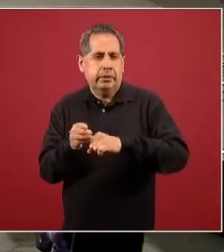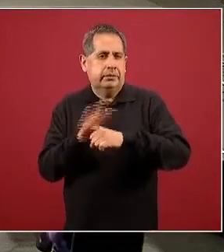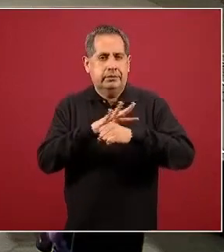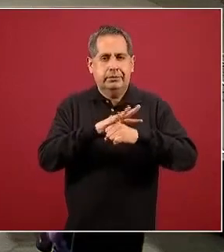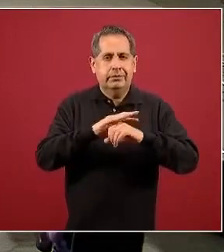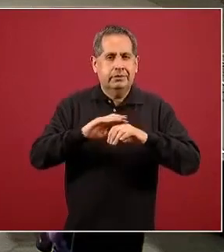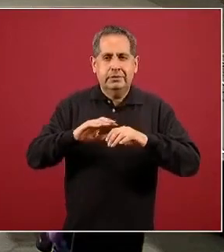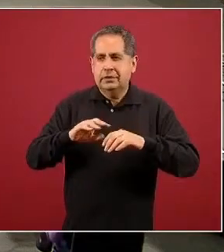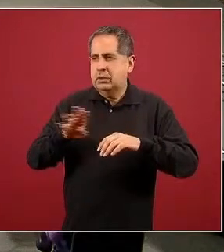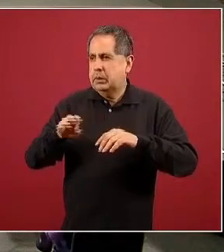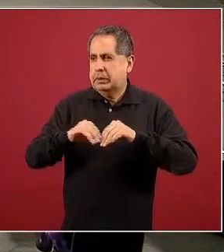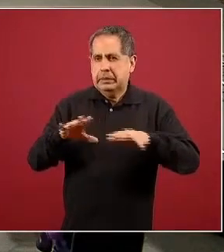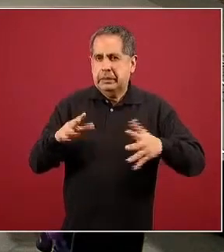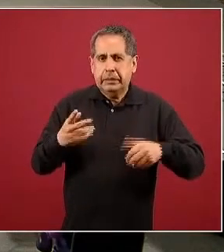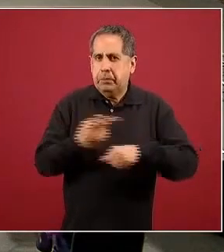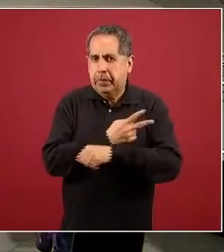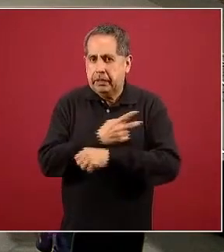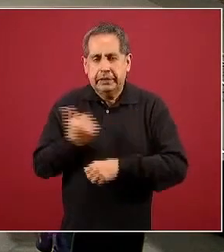de SARS-CoV-2.